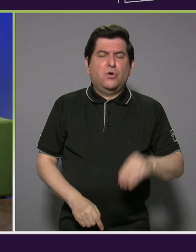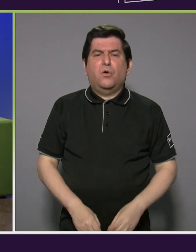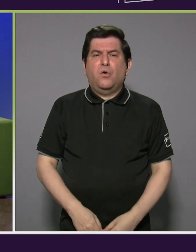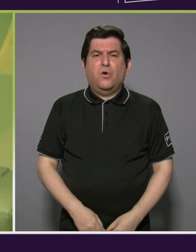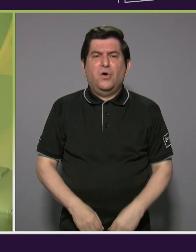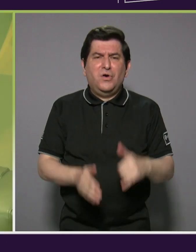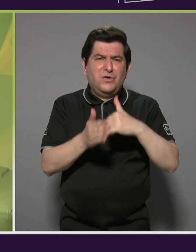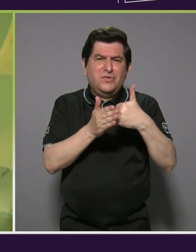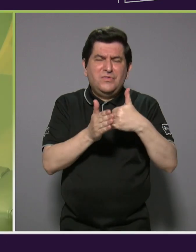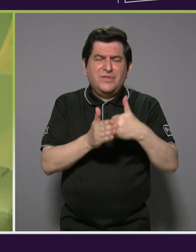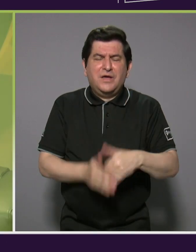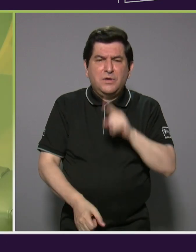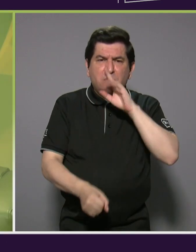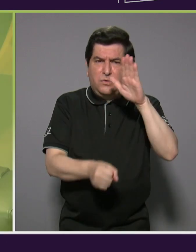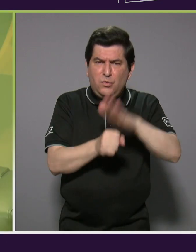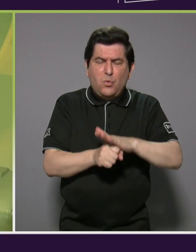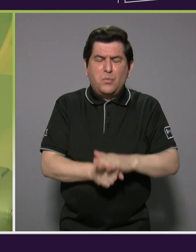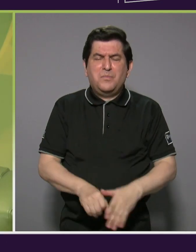derechos